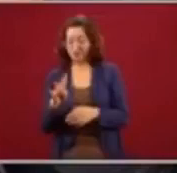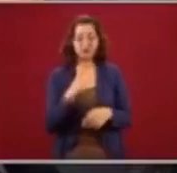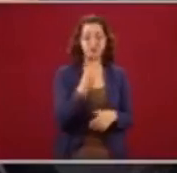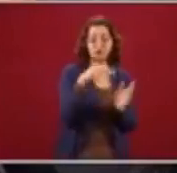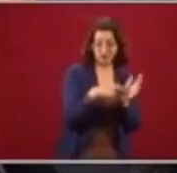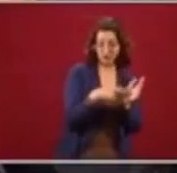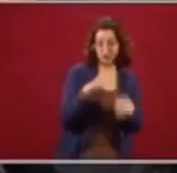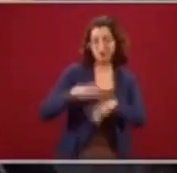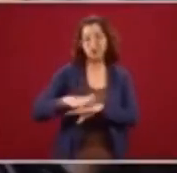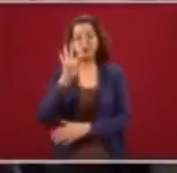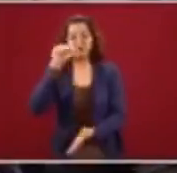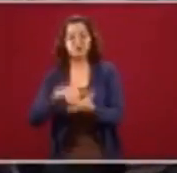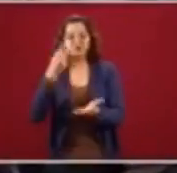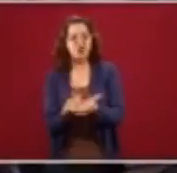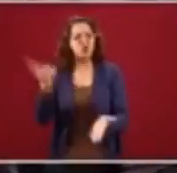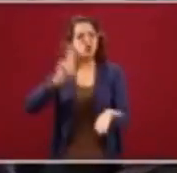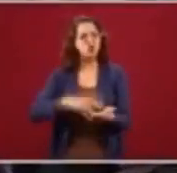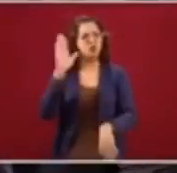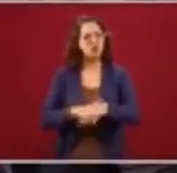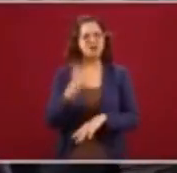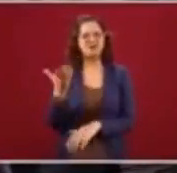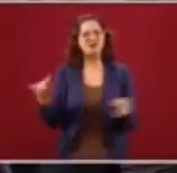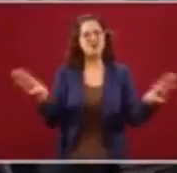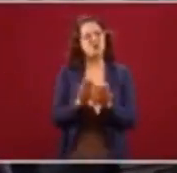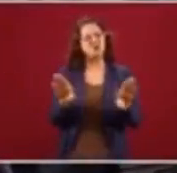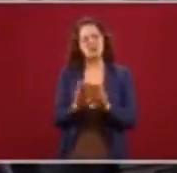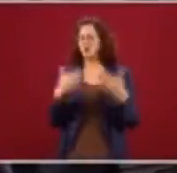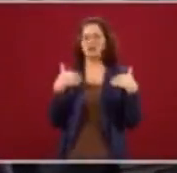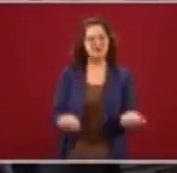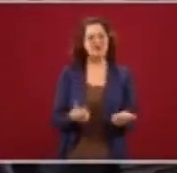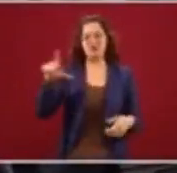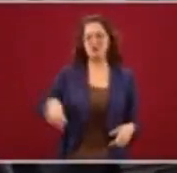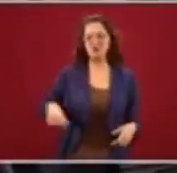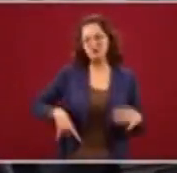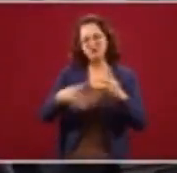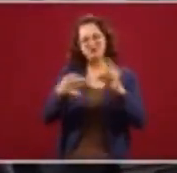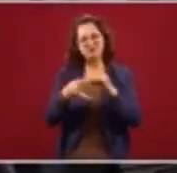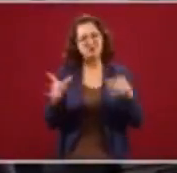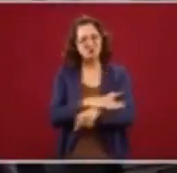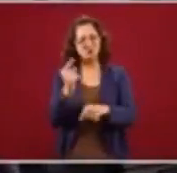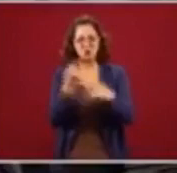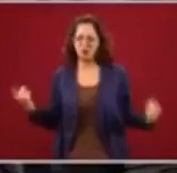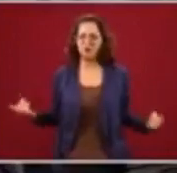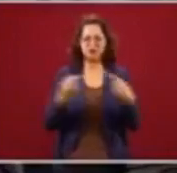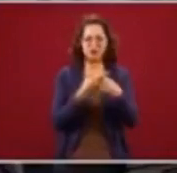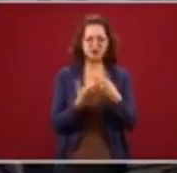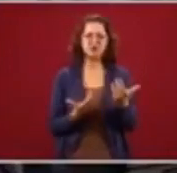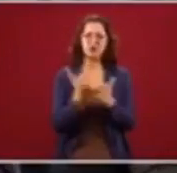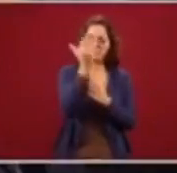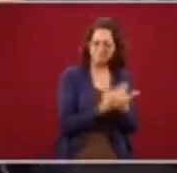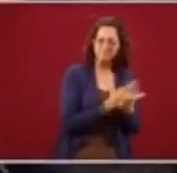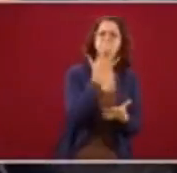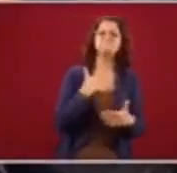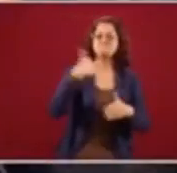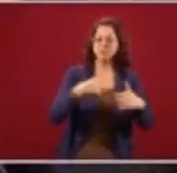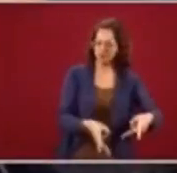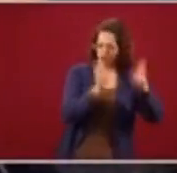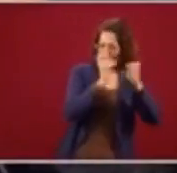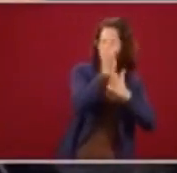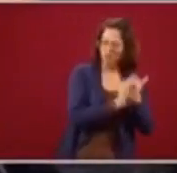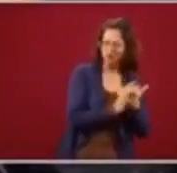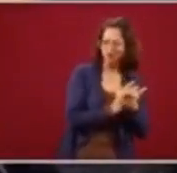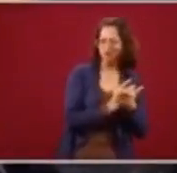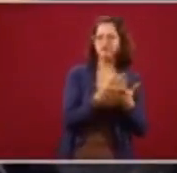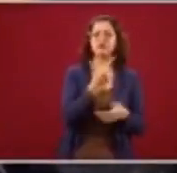2.000 a 4.000 es decir se duplican cuál es la explicación que tiene el gobierno general sobre esta contradicción de una disminución en el robo